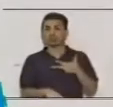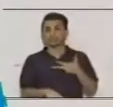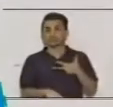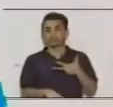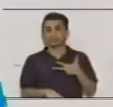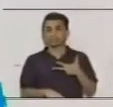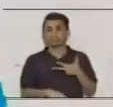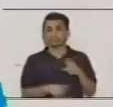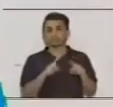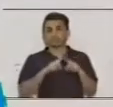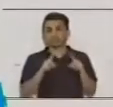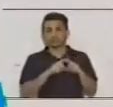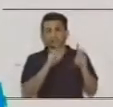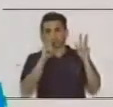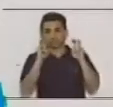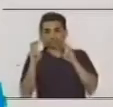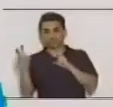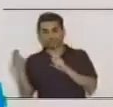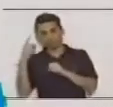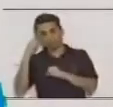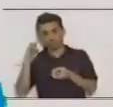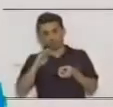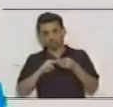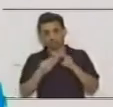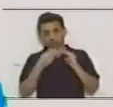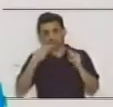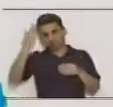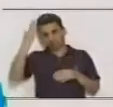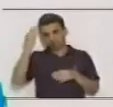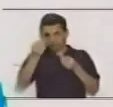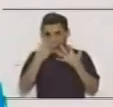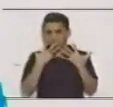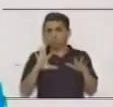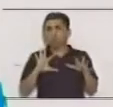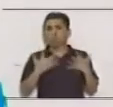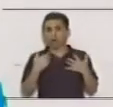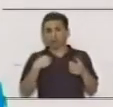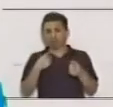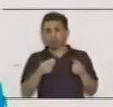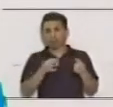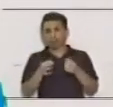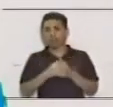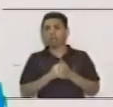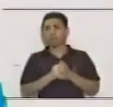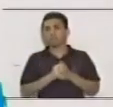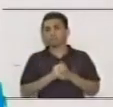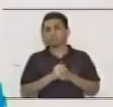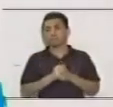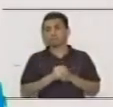Tiene raíz cuadrada. ¿Quién me dice cuál es? Ayúdenme. 6, muy